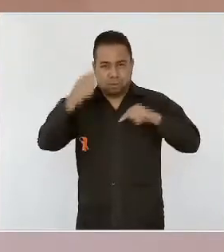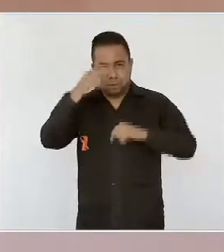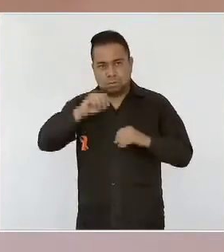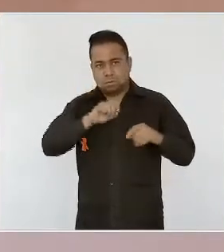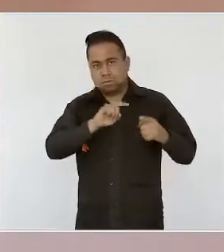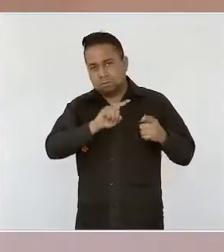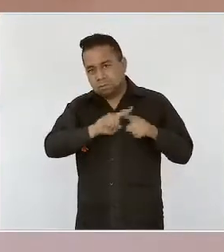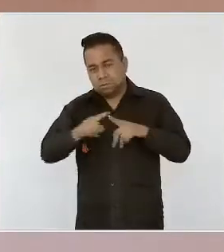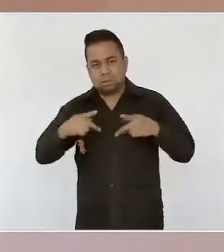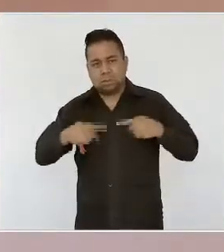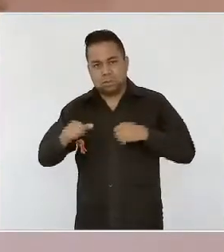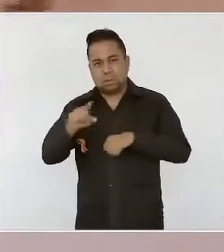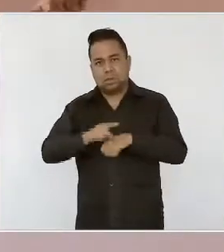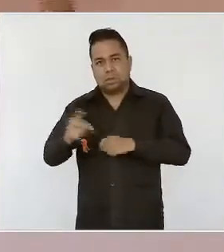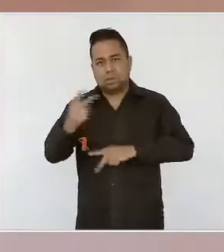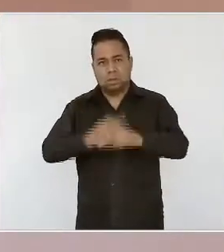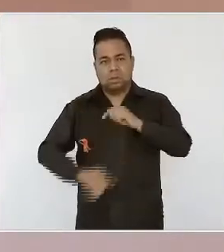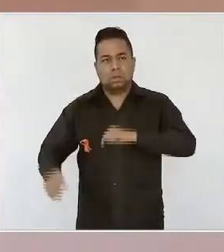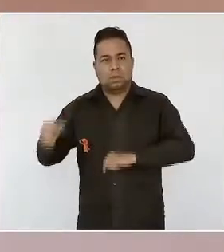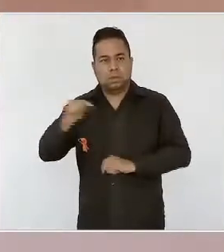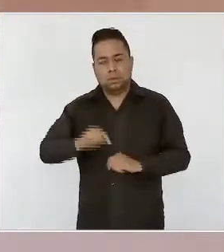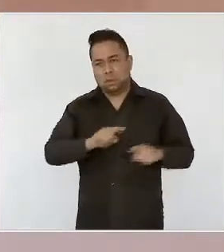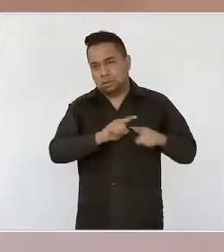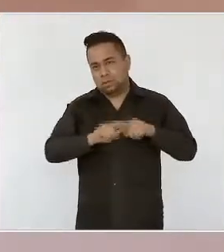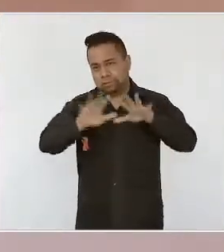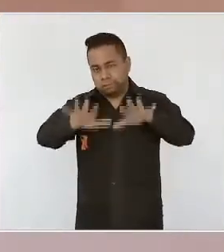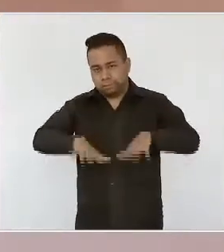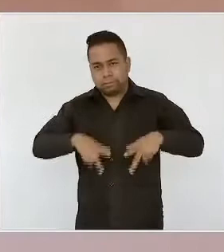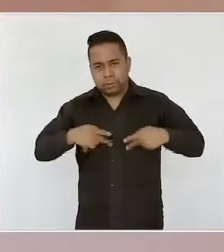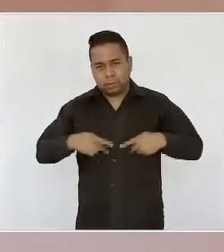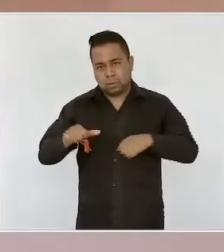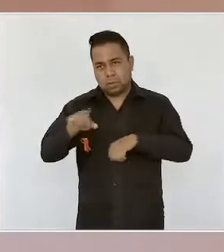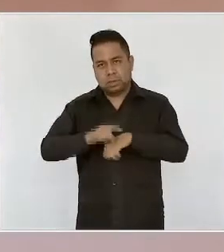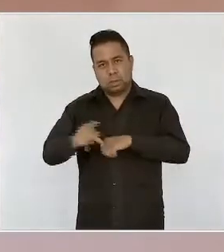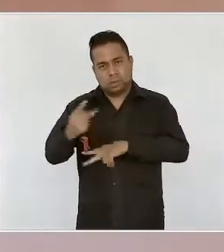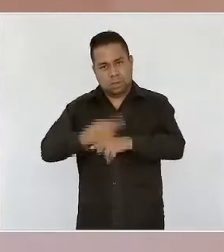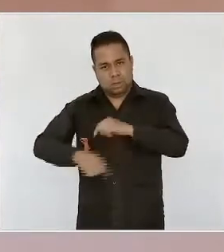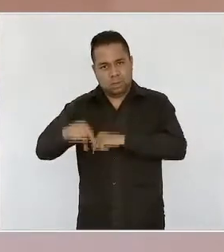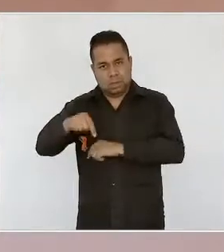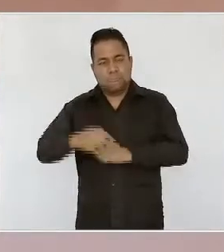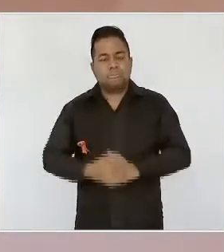que nos acompañan en este presidio y a todo el público que hoy está presente.